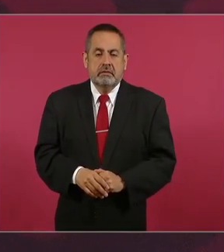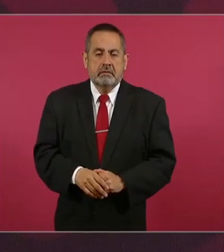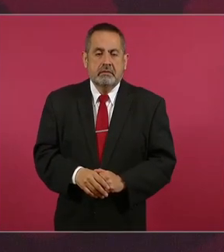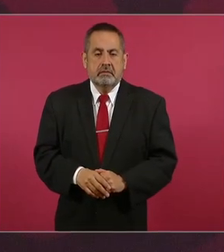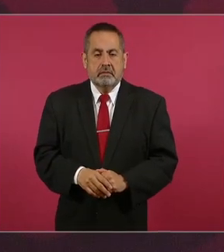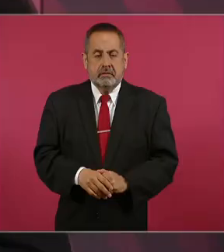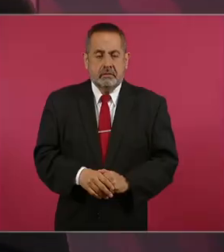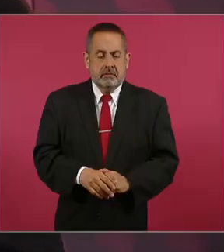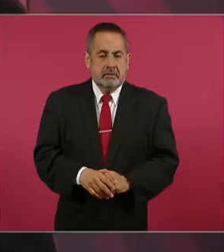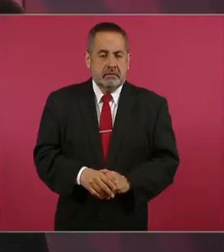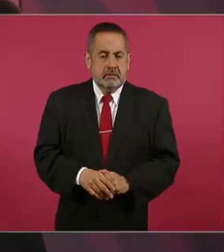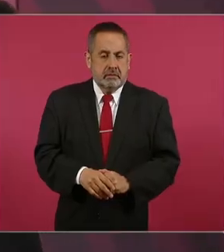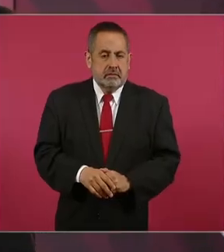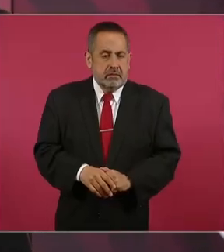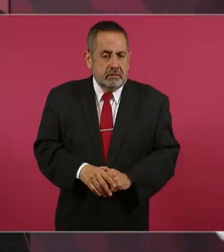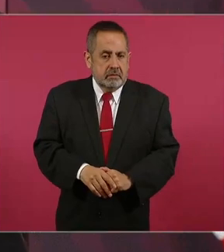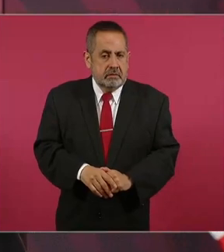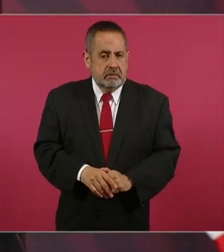Como ya hay